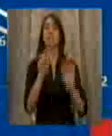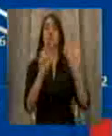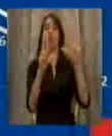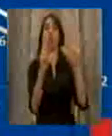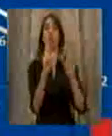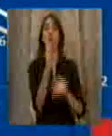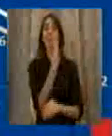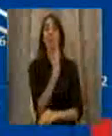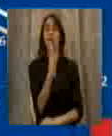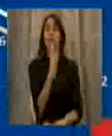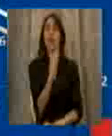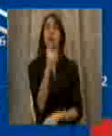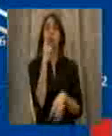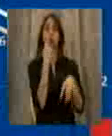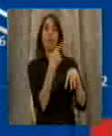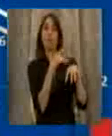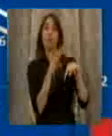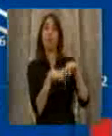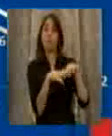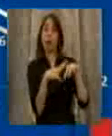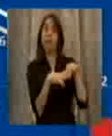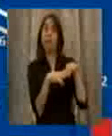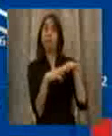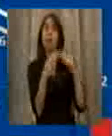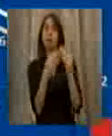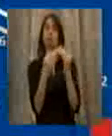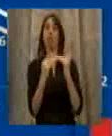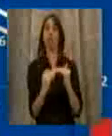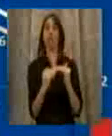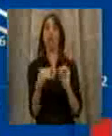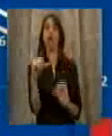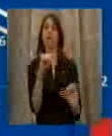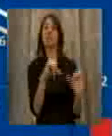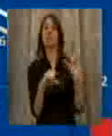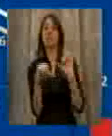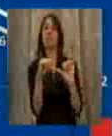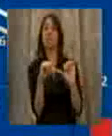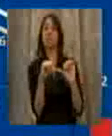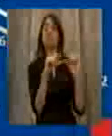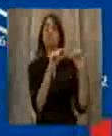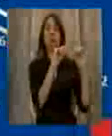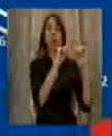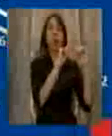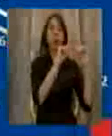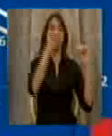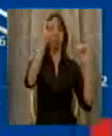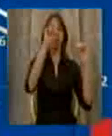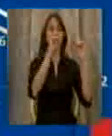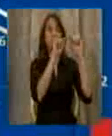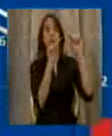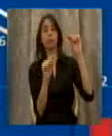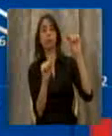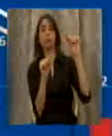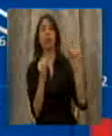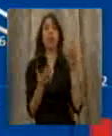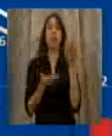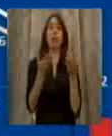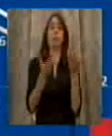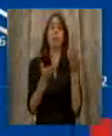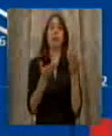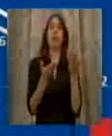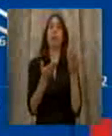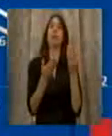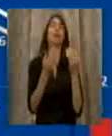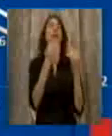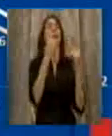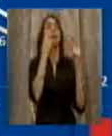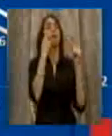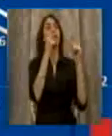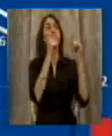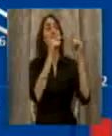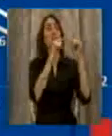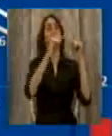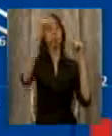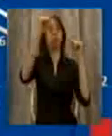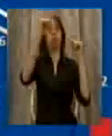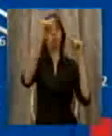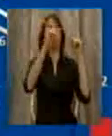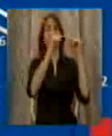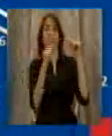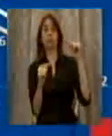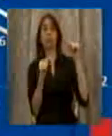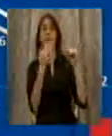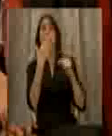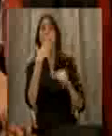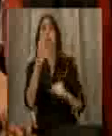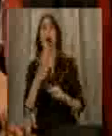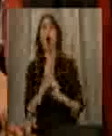nuevo cómo en matemática y ciencia el gráfico cambia de pendiente, mejorando, mostrando la mejora en